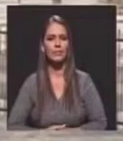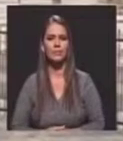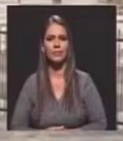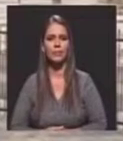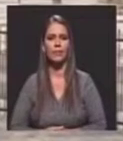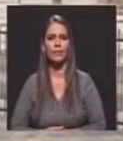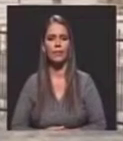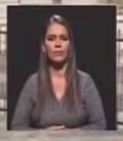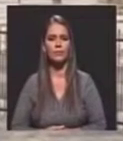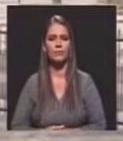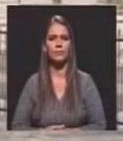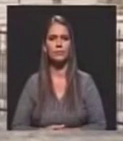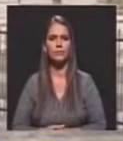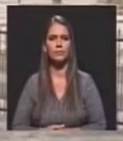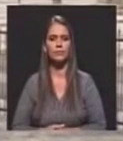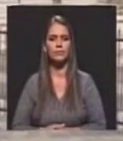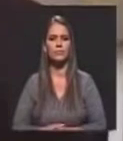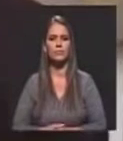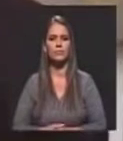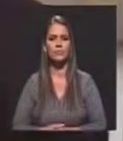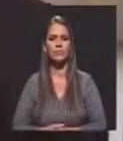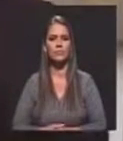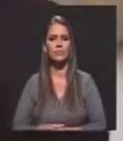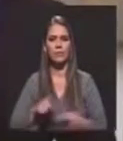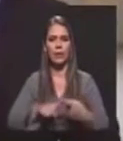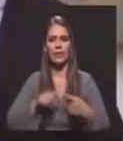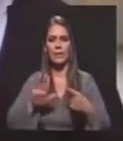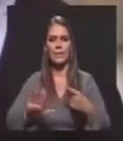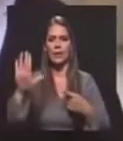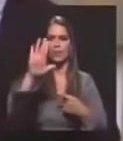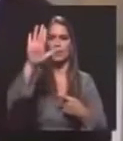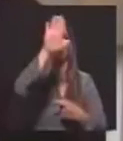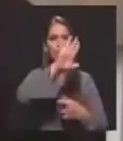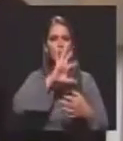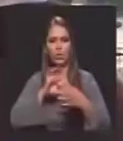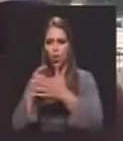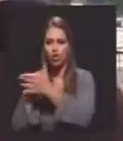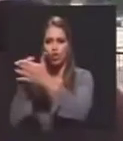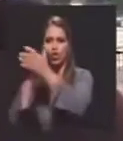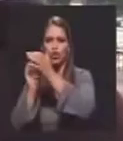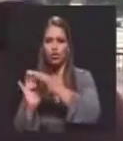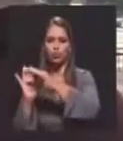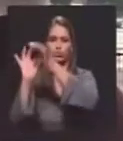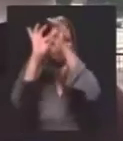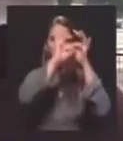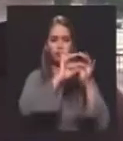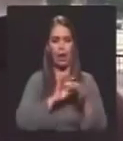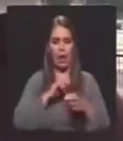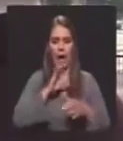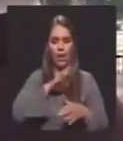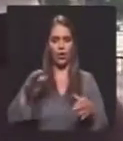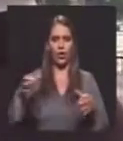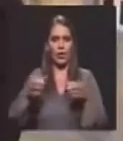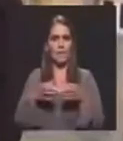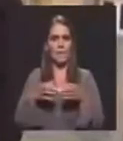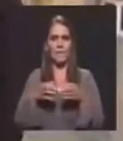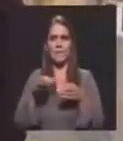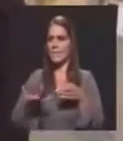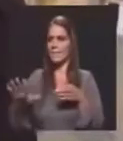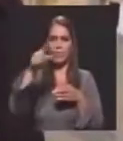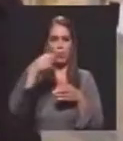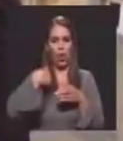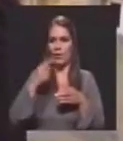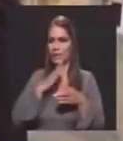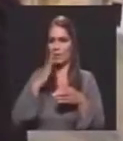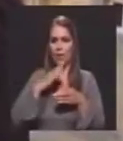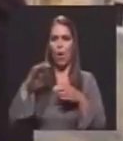permitió un ejercicio de asociatividad entre departamentos, y actualmente los antioqueños nos encontramos por fuera de esa carrera.